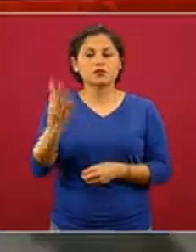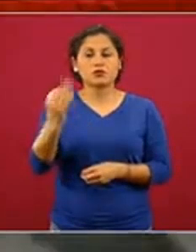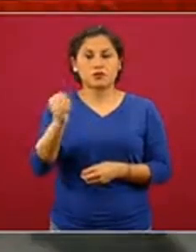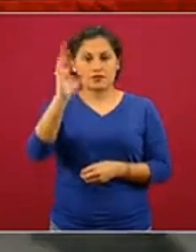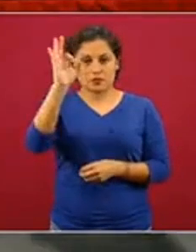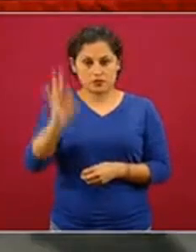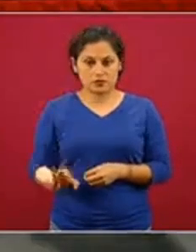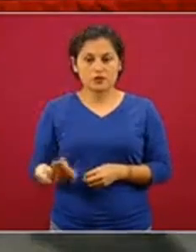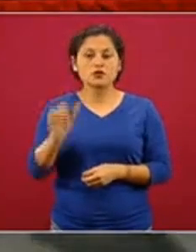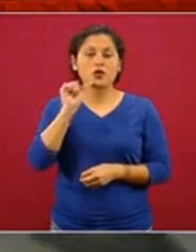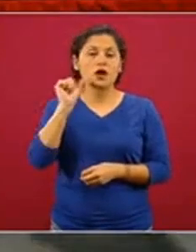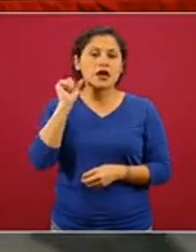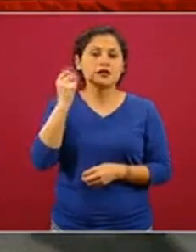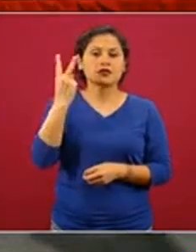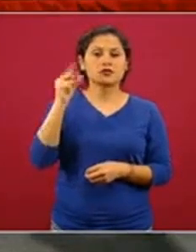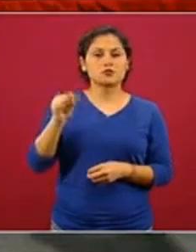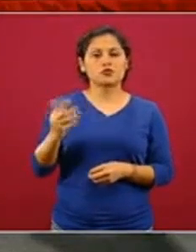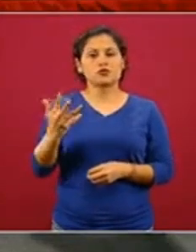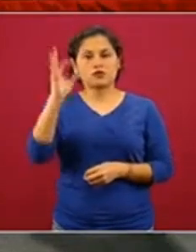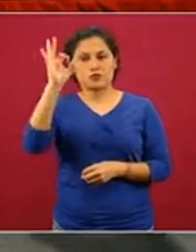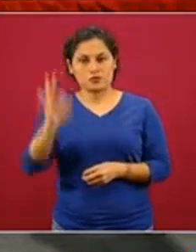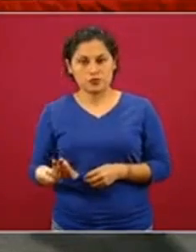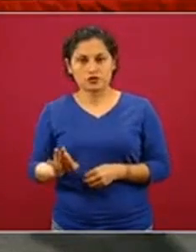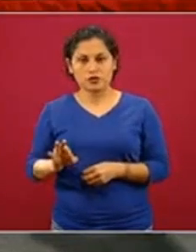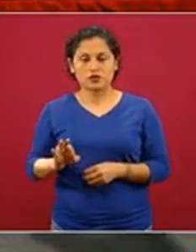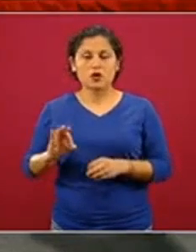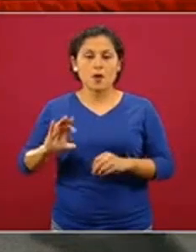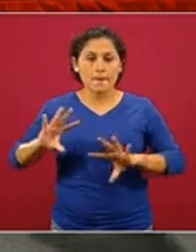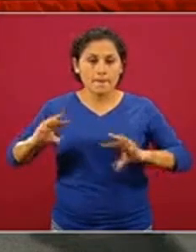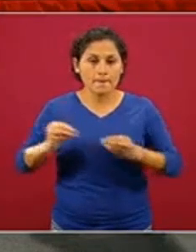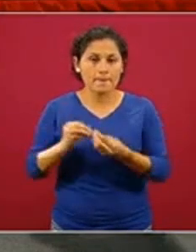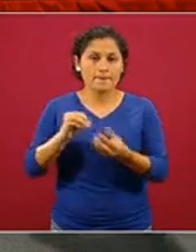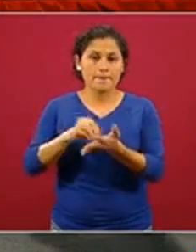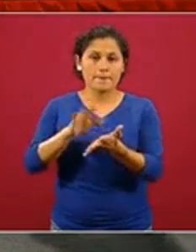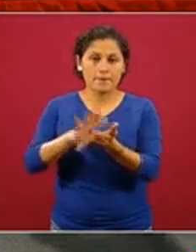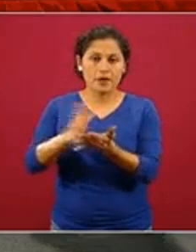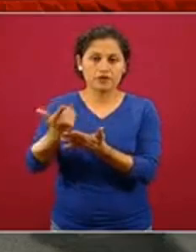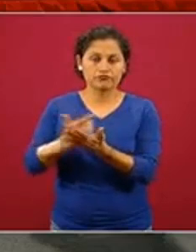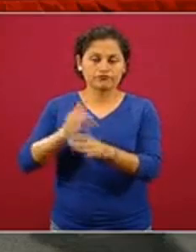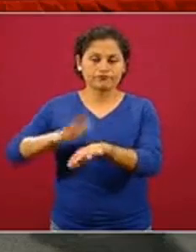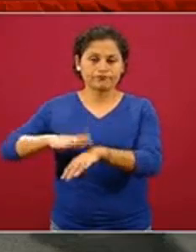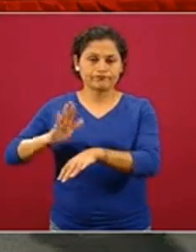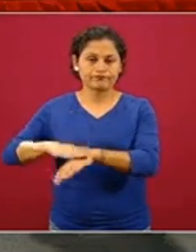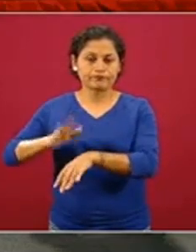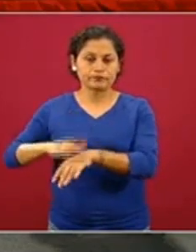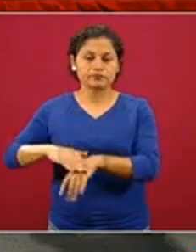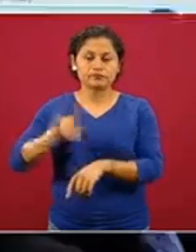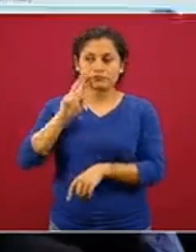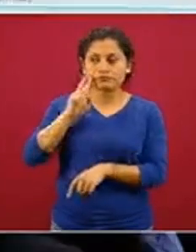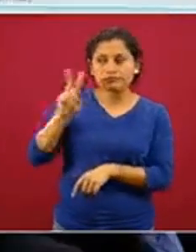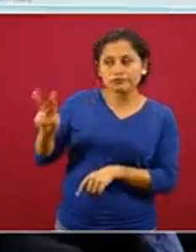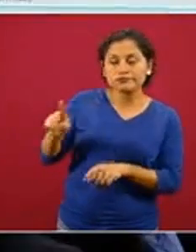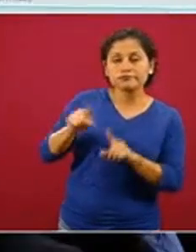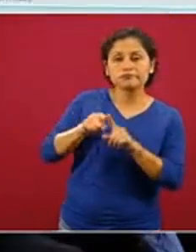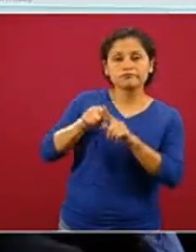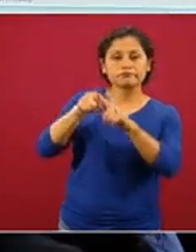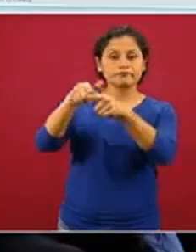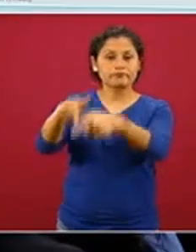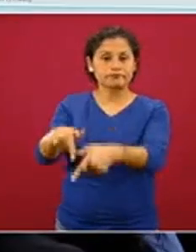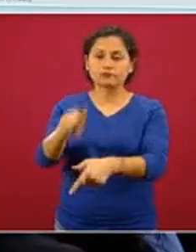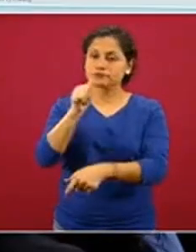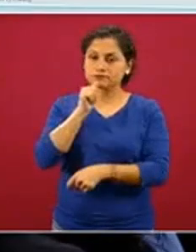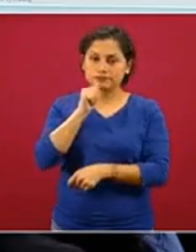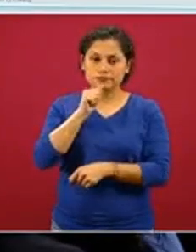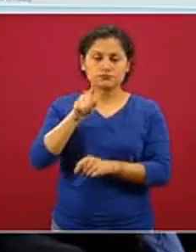fue 2.5%. Y todavía en esto no se ve tampoco una tendencia a la estabilización a nivel general.